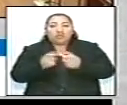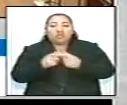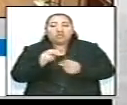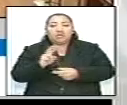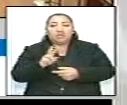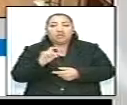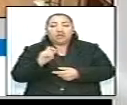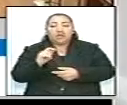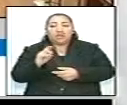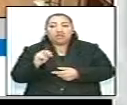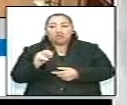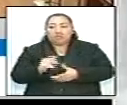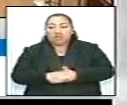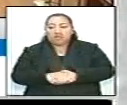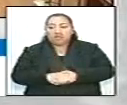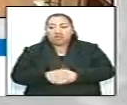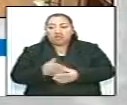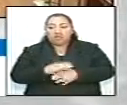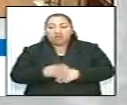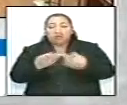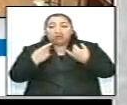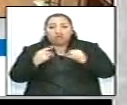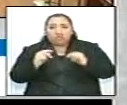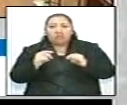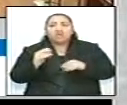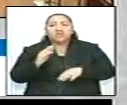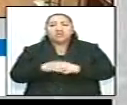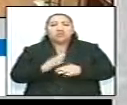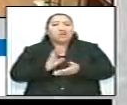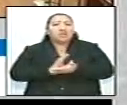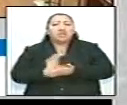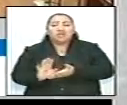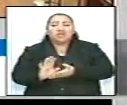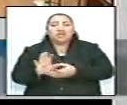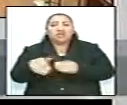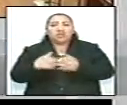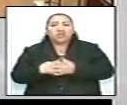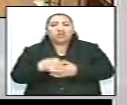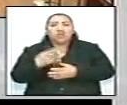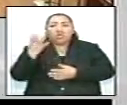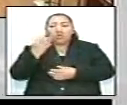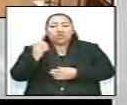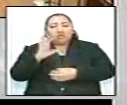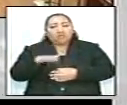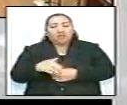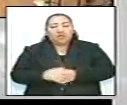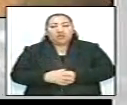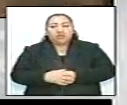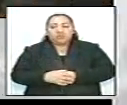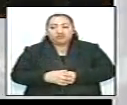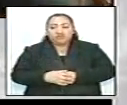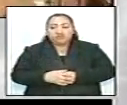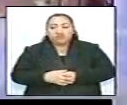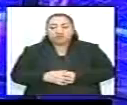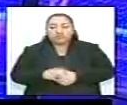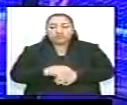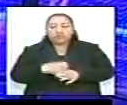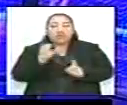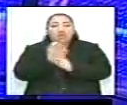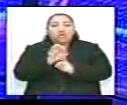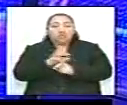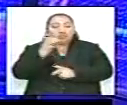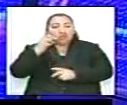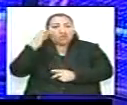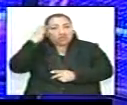Jenny Vilcatoma sobre un pronunciamiento para rechazar y condenar el acoso político